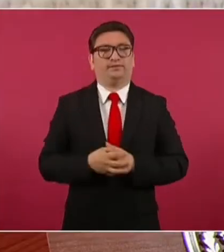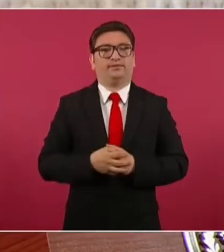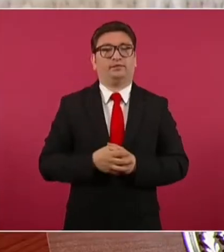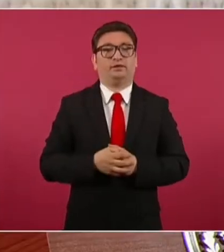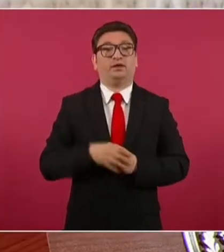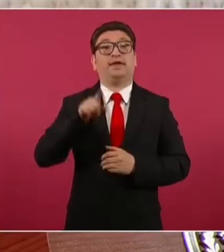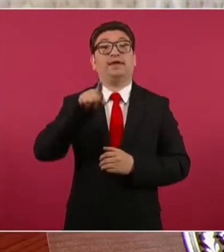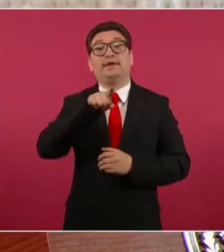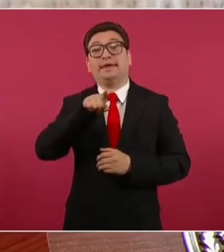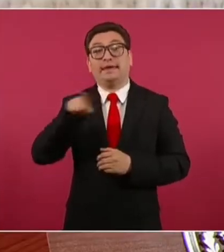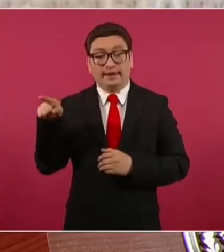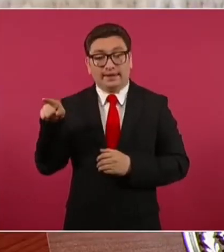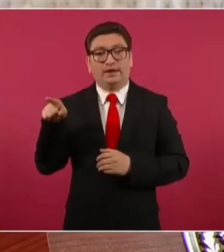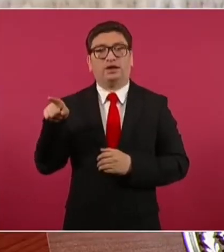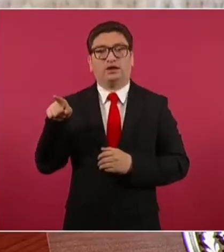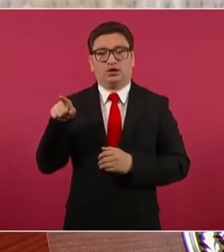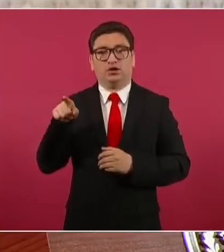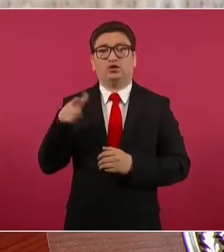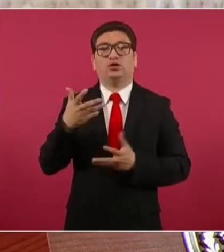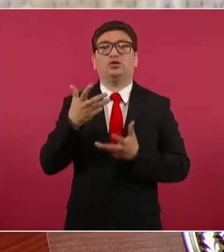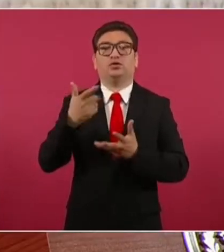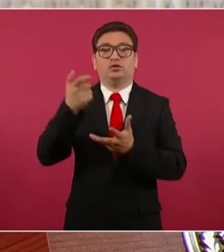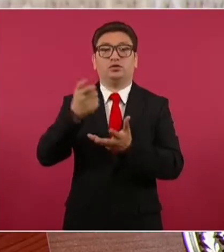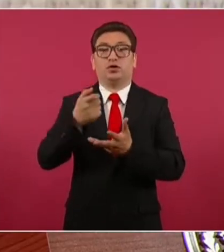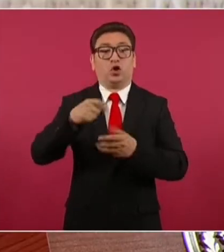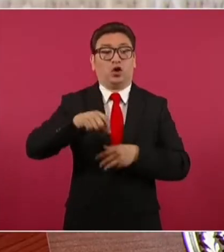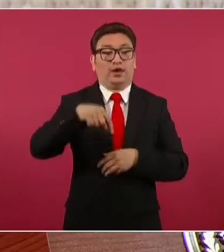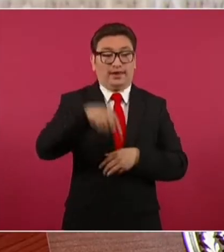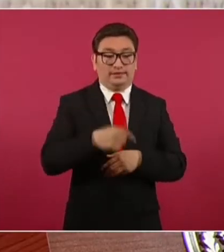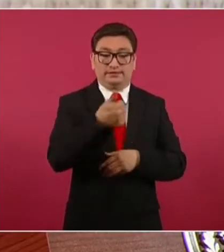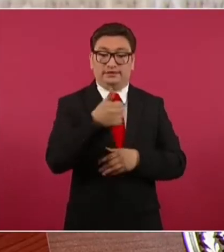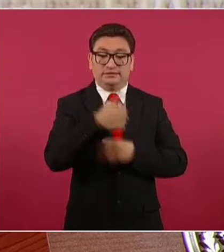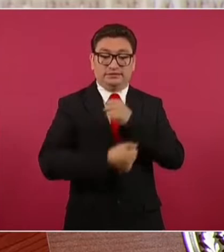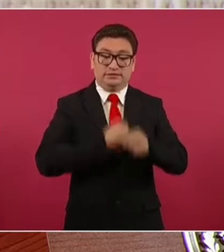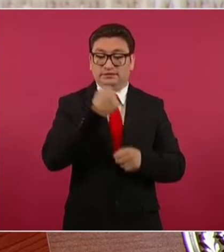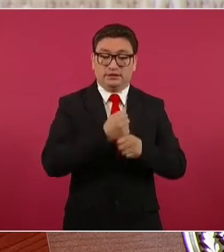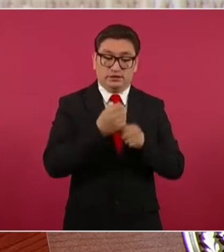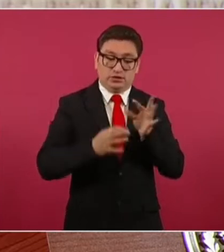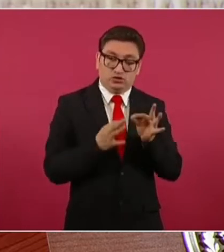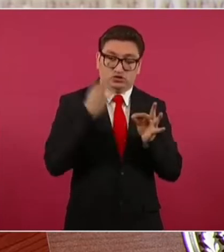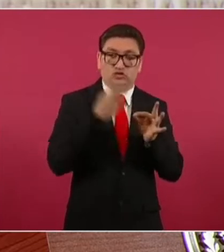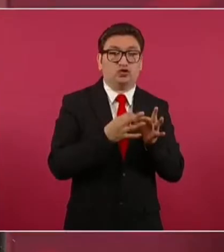que no entregaban en este sexenio la refinería.